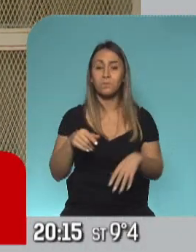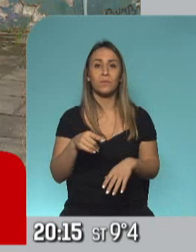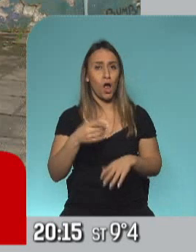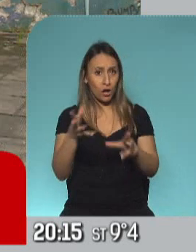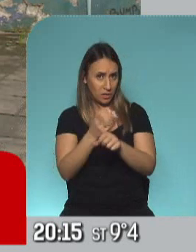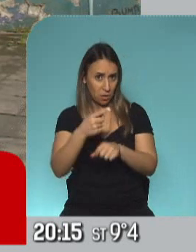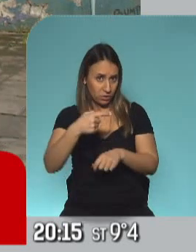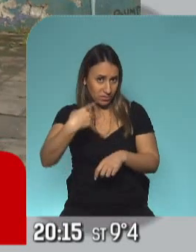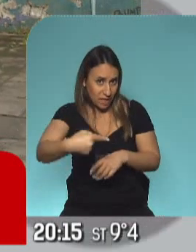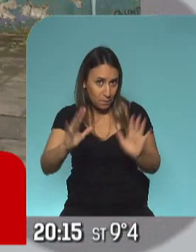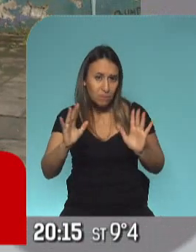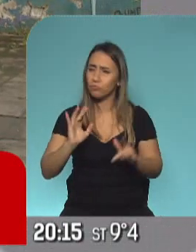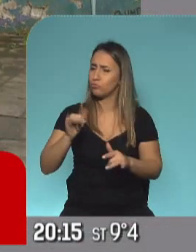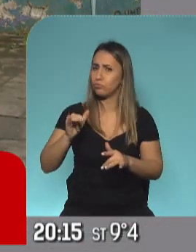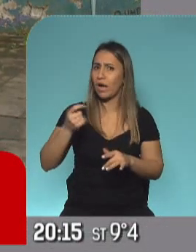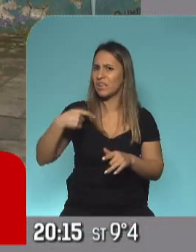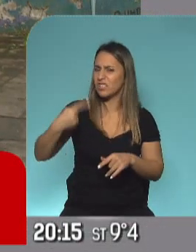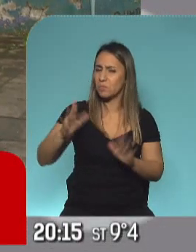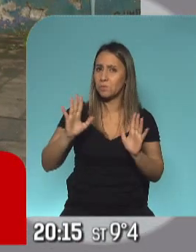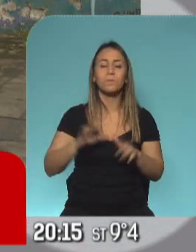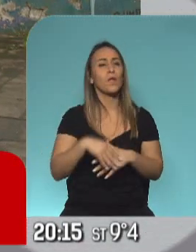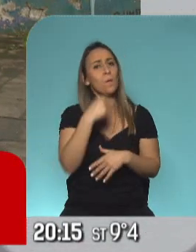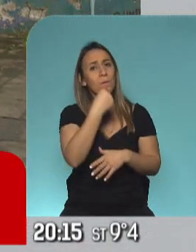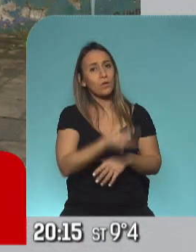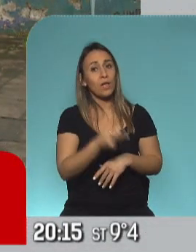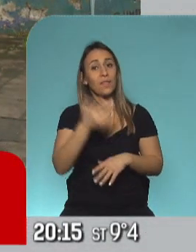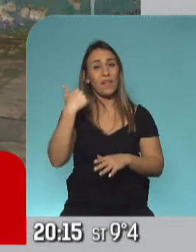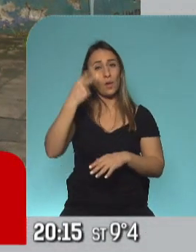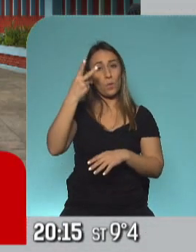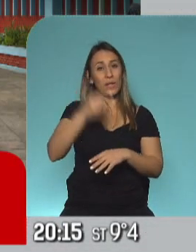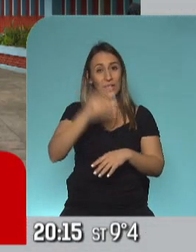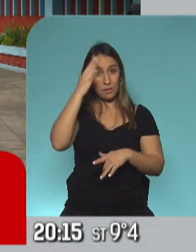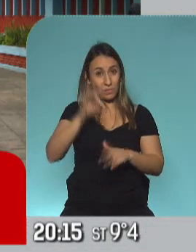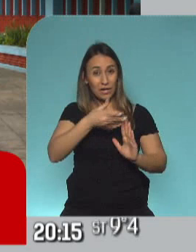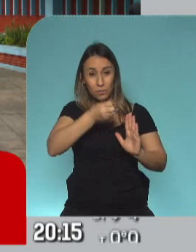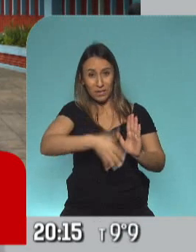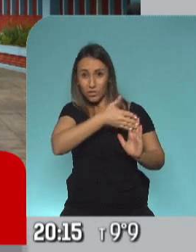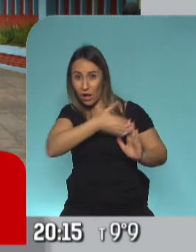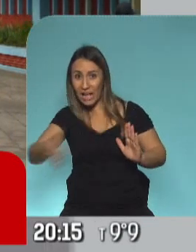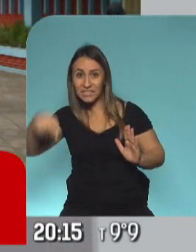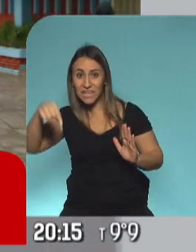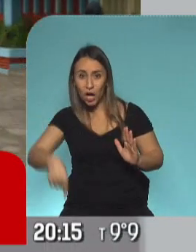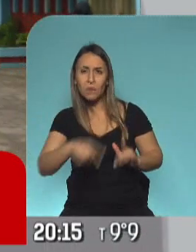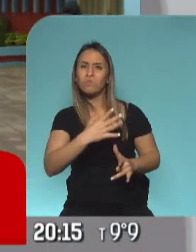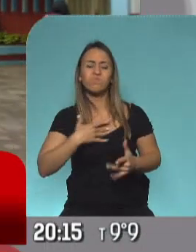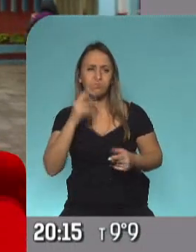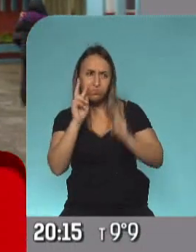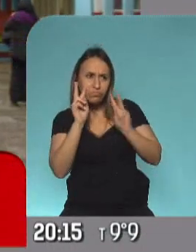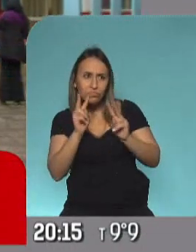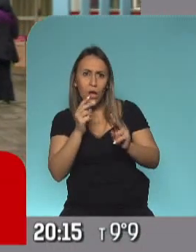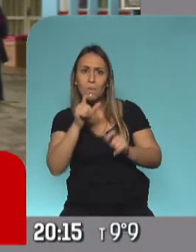siempre. Prácticamente sí. Mi consulta es, desde el 20 de marzo ahora, ¿percibís que viaja más gente en